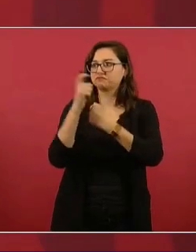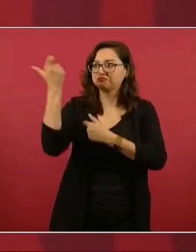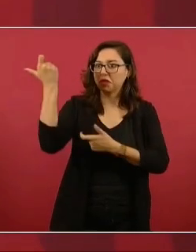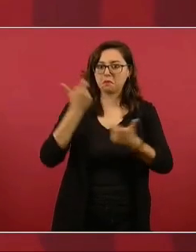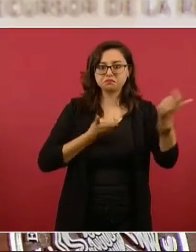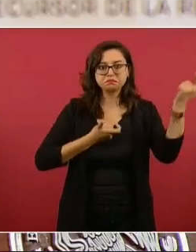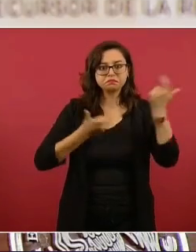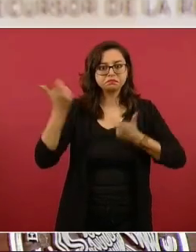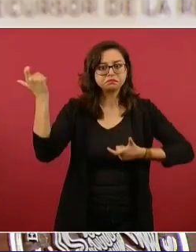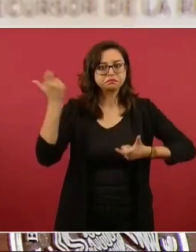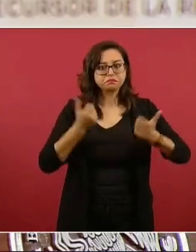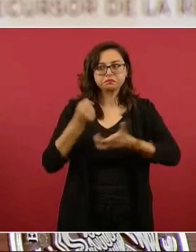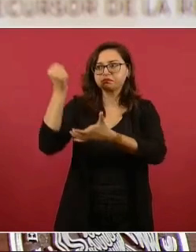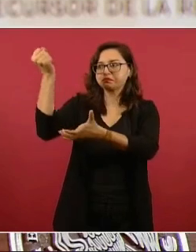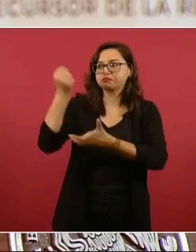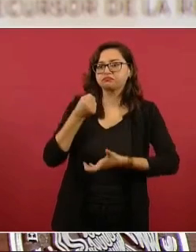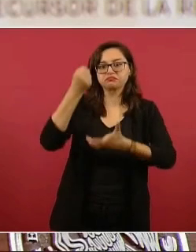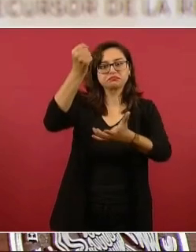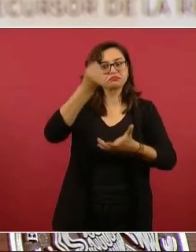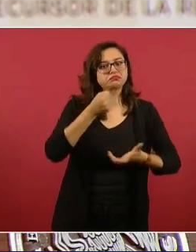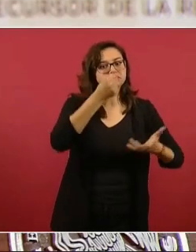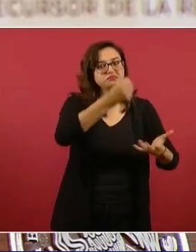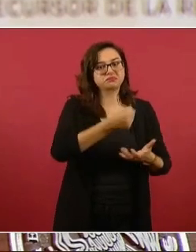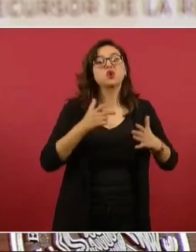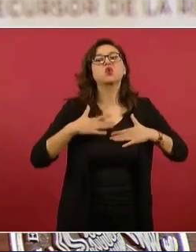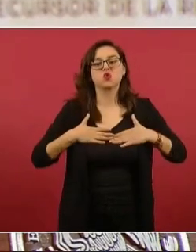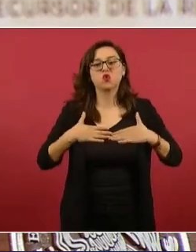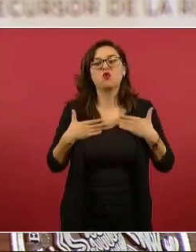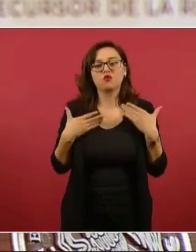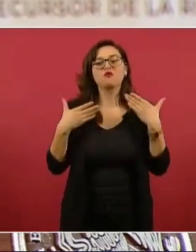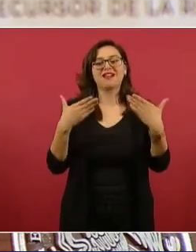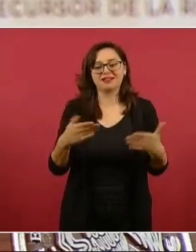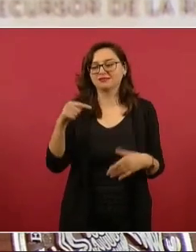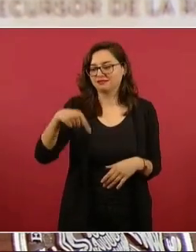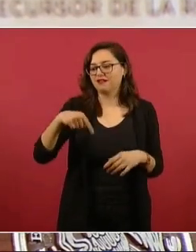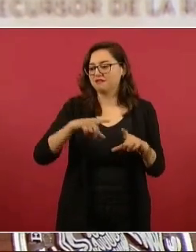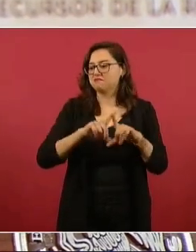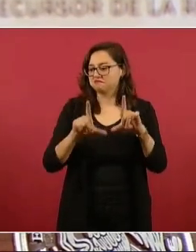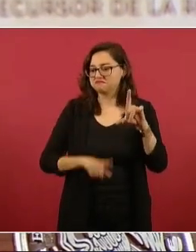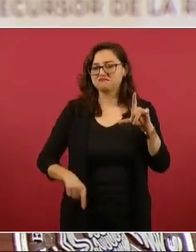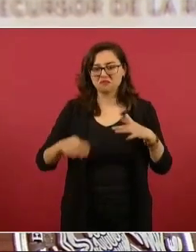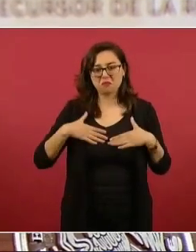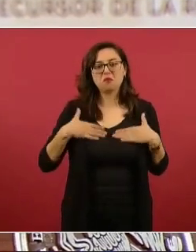porque ahora no se permite la corrupción,